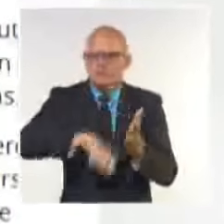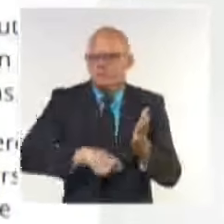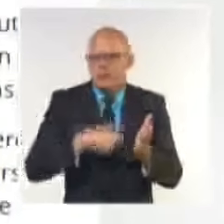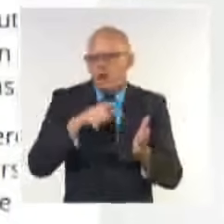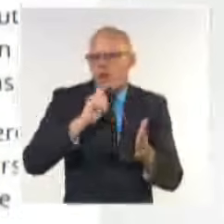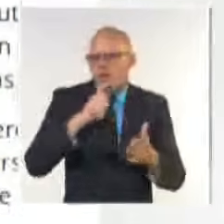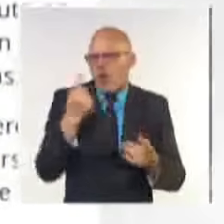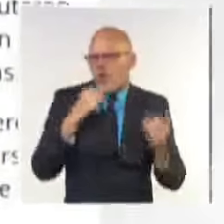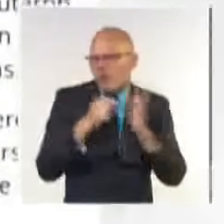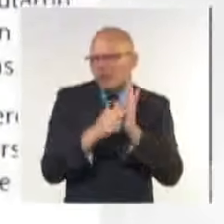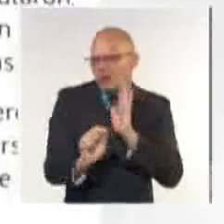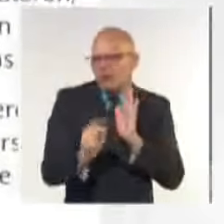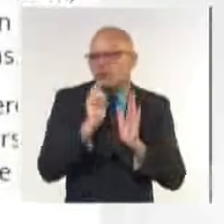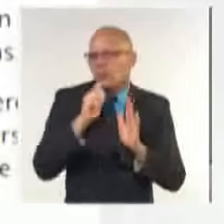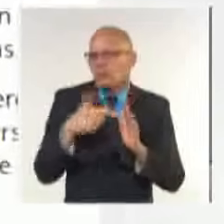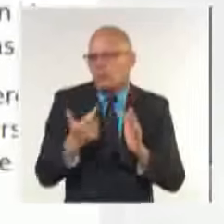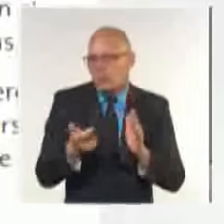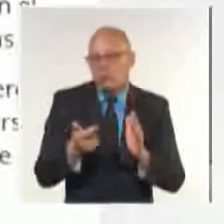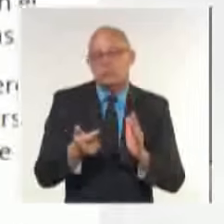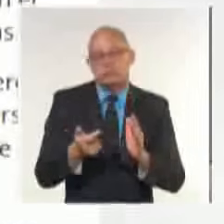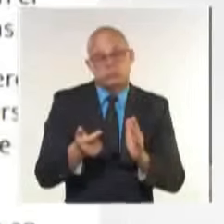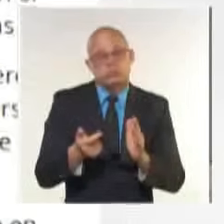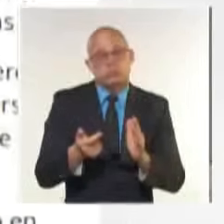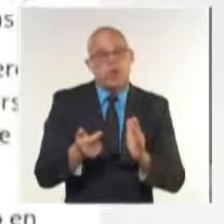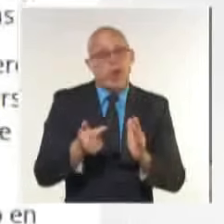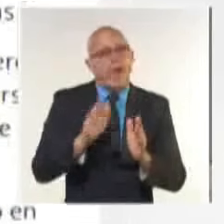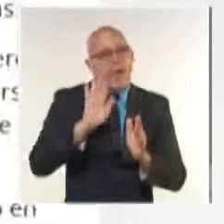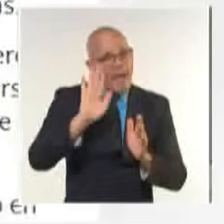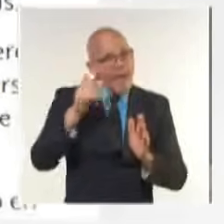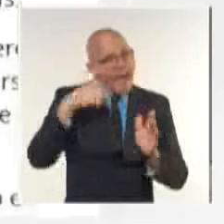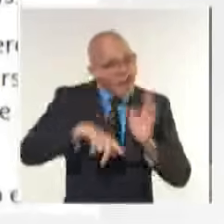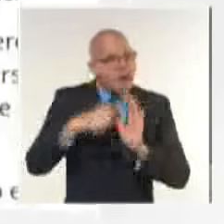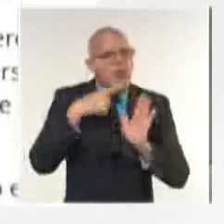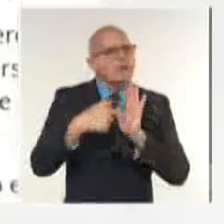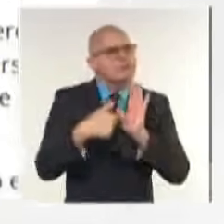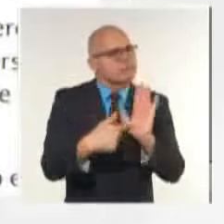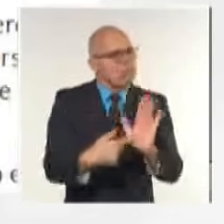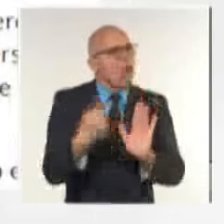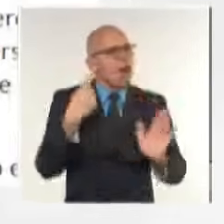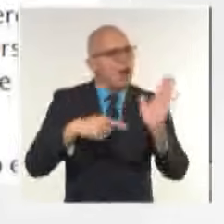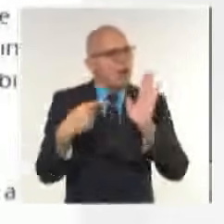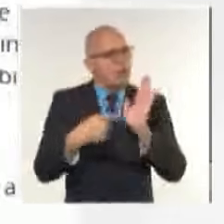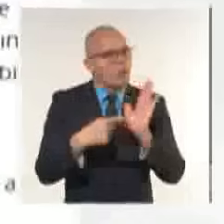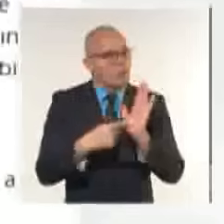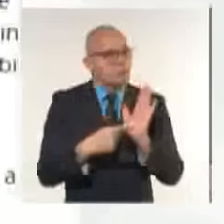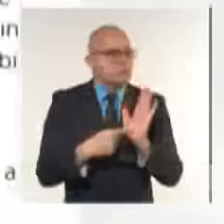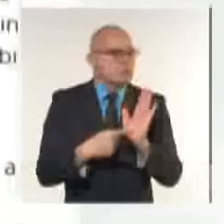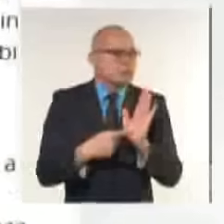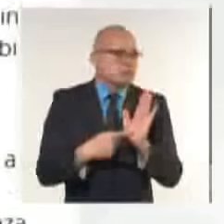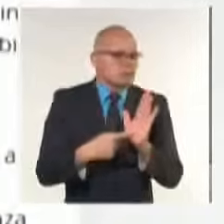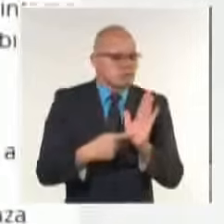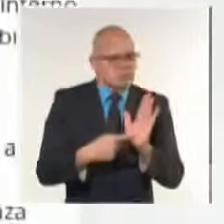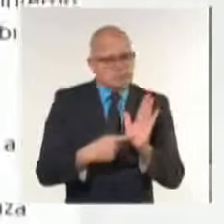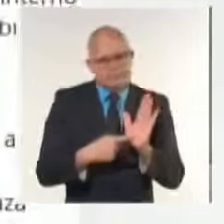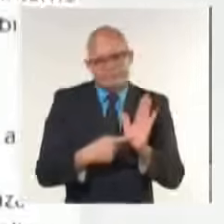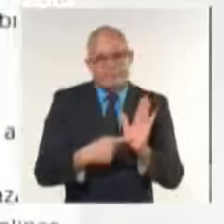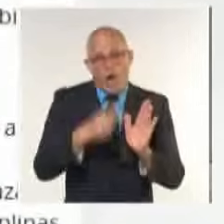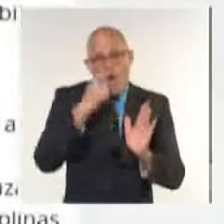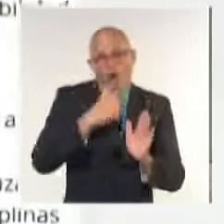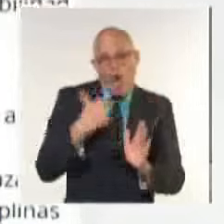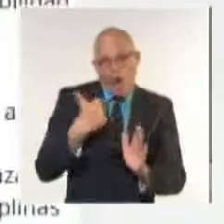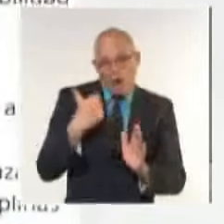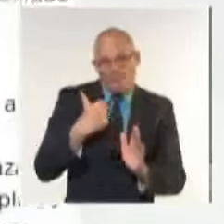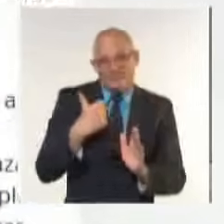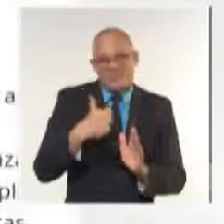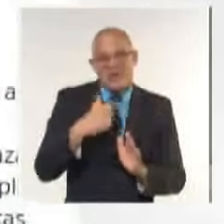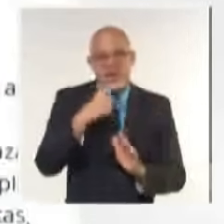algunos de los resultados lamentables que en determinados lugares se mostraron. Y el viceministro primero está aquí porque algunos de esos